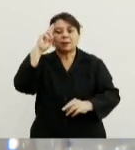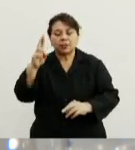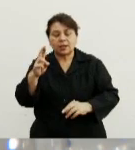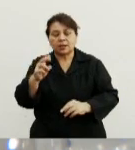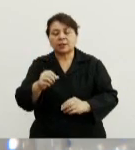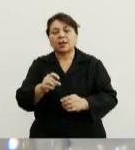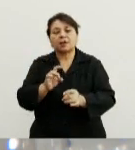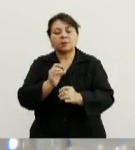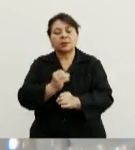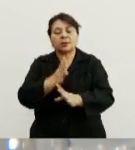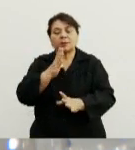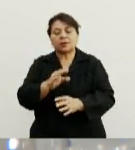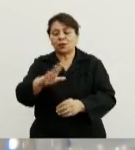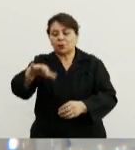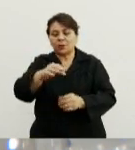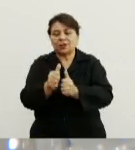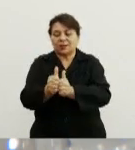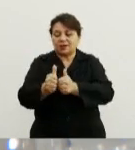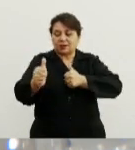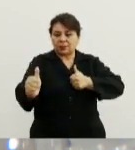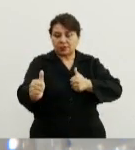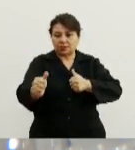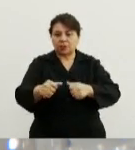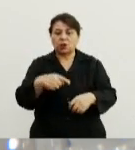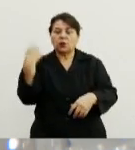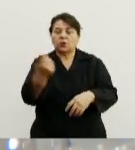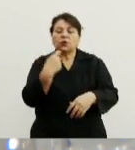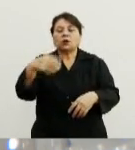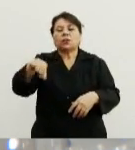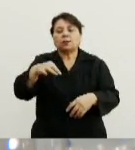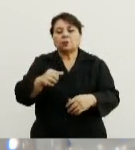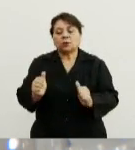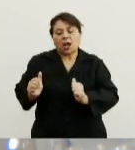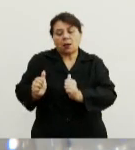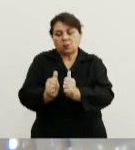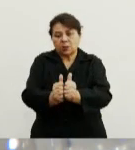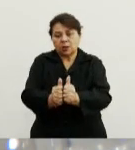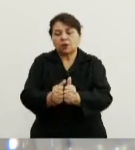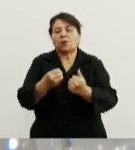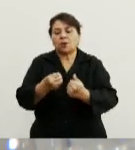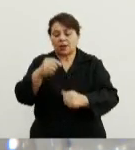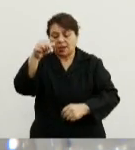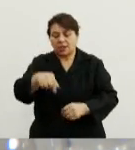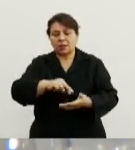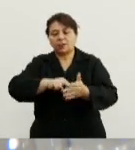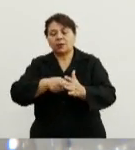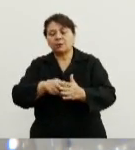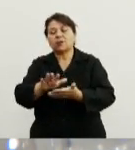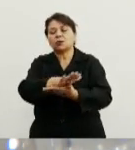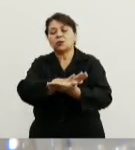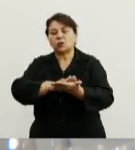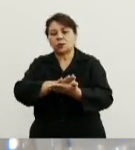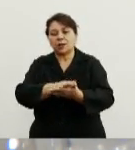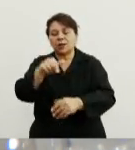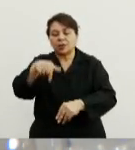de distanciamiento porque nosotros debemos acompañarnos entre todos para solucionar este problema que es la